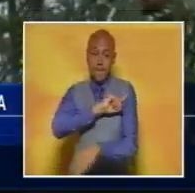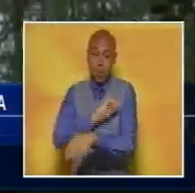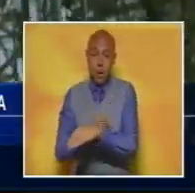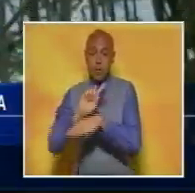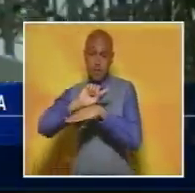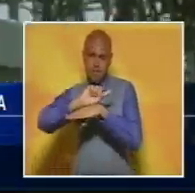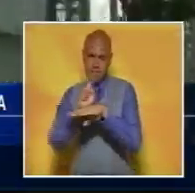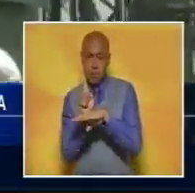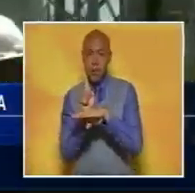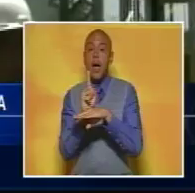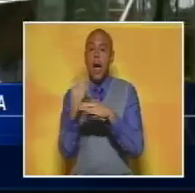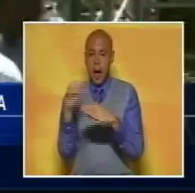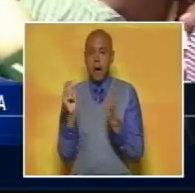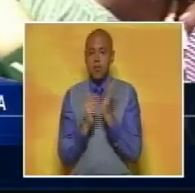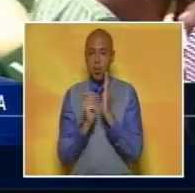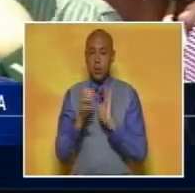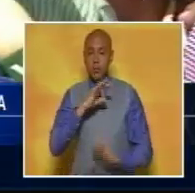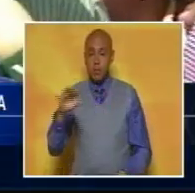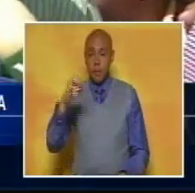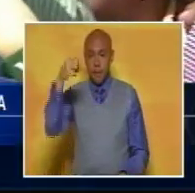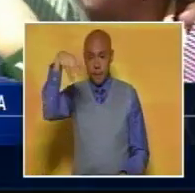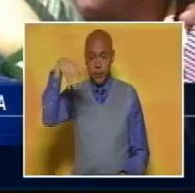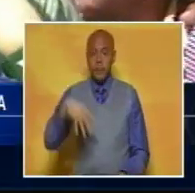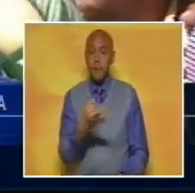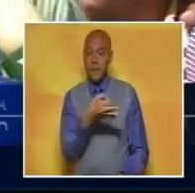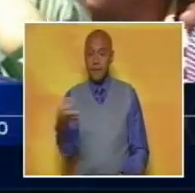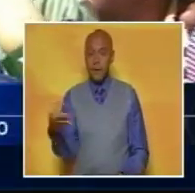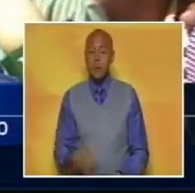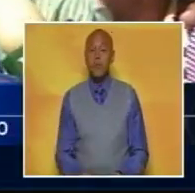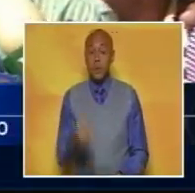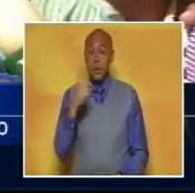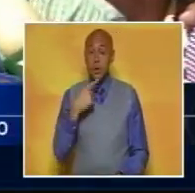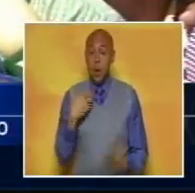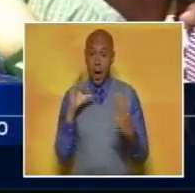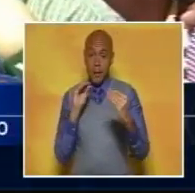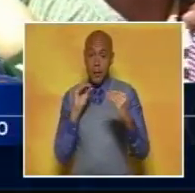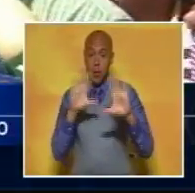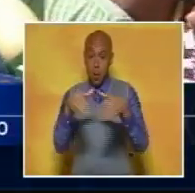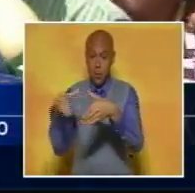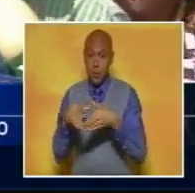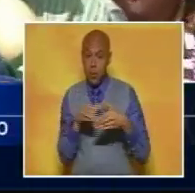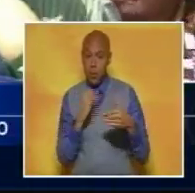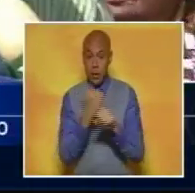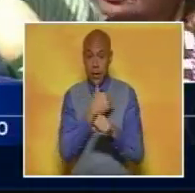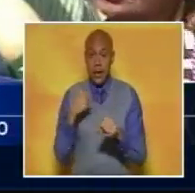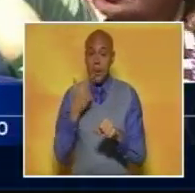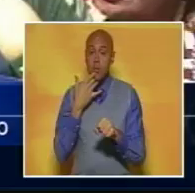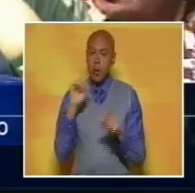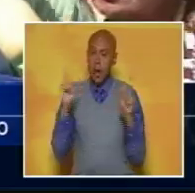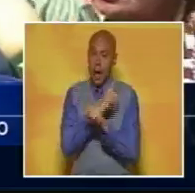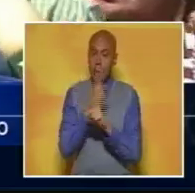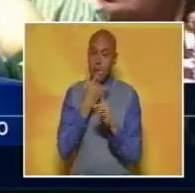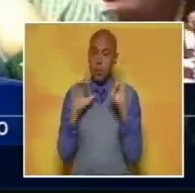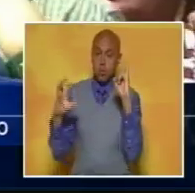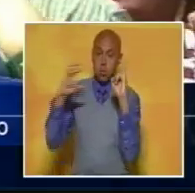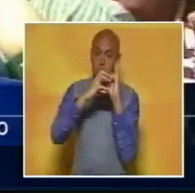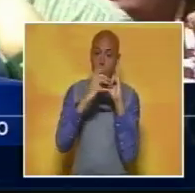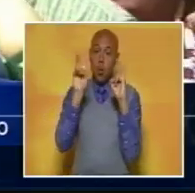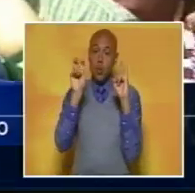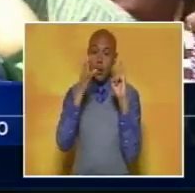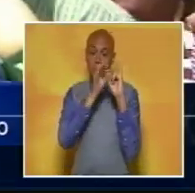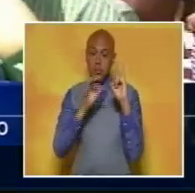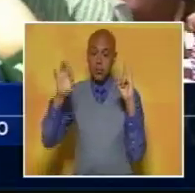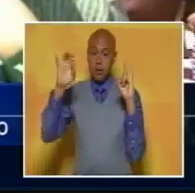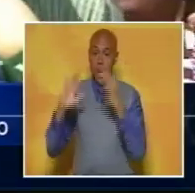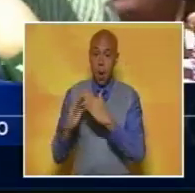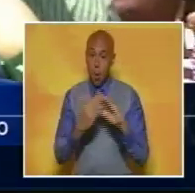Se estará optimizando el servicio. Estamos en conversaciones con Corporet, con todos los equipos para ir recuperando y comprando transformadores para ir colocándoseles a las